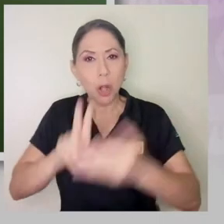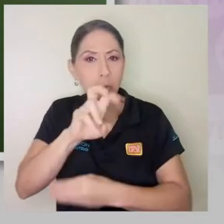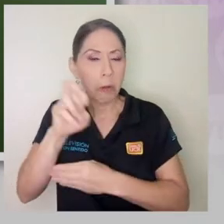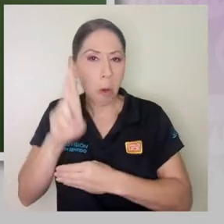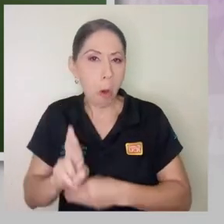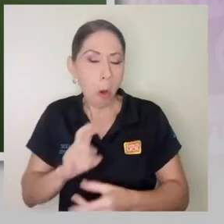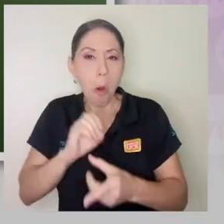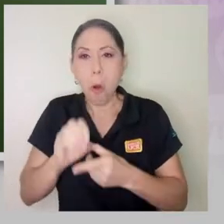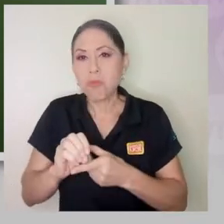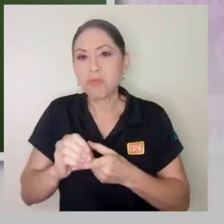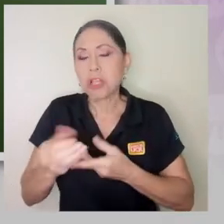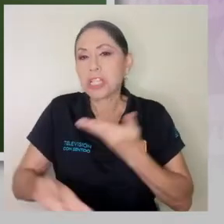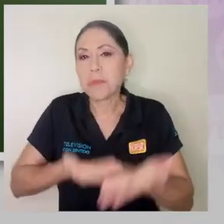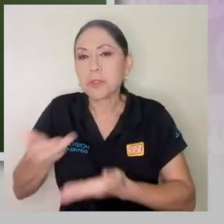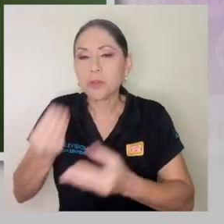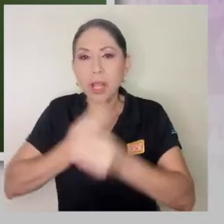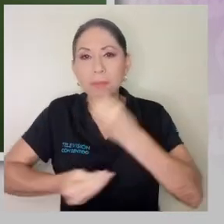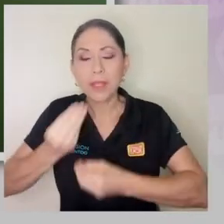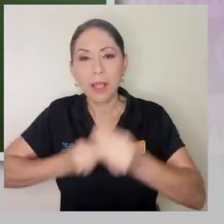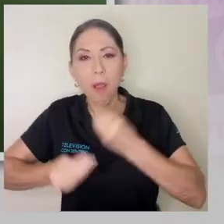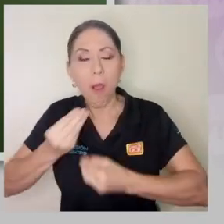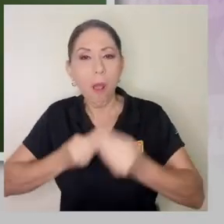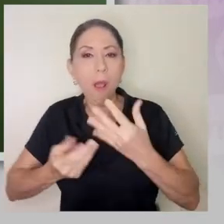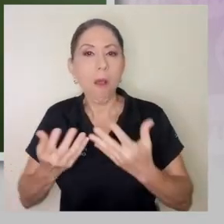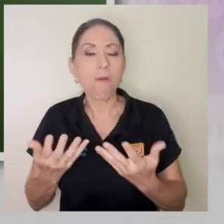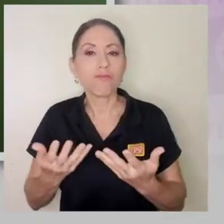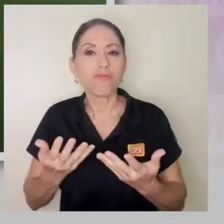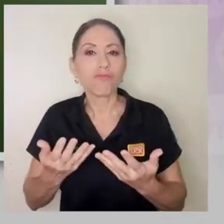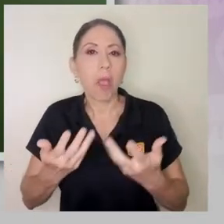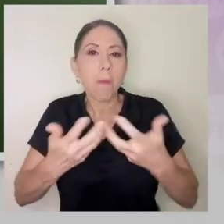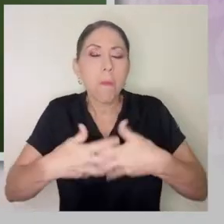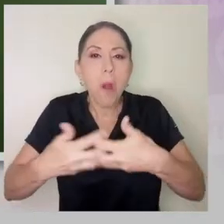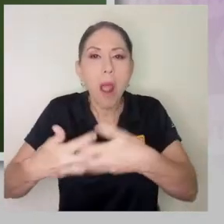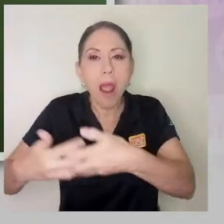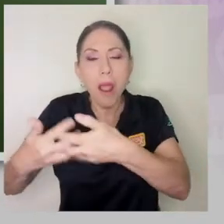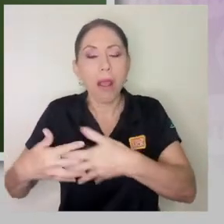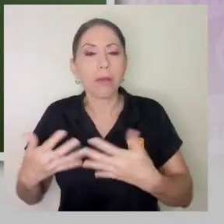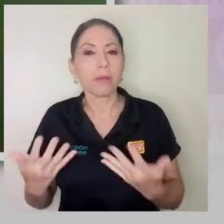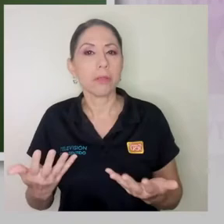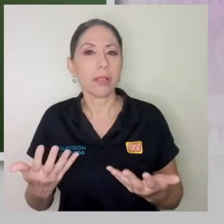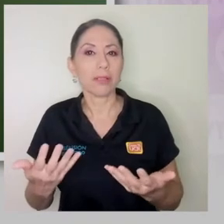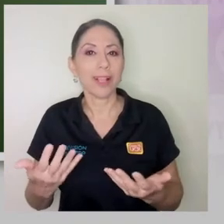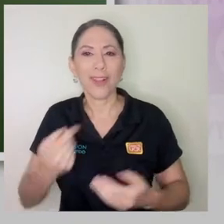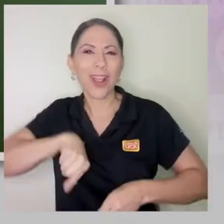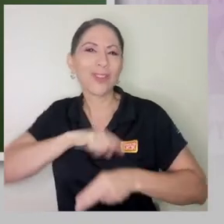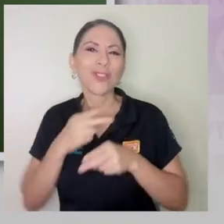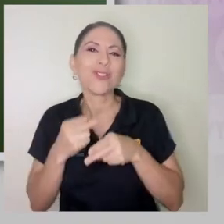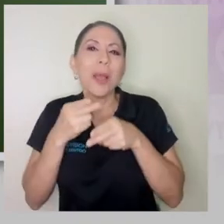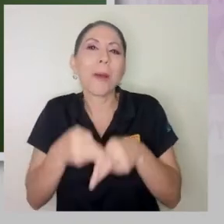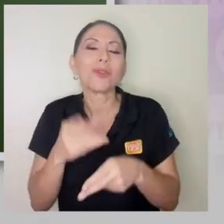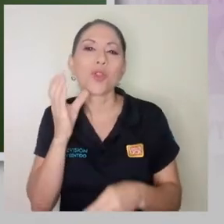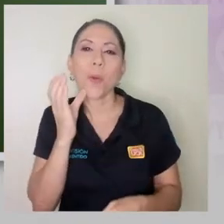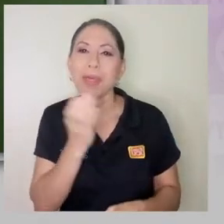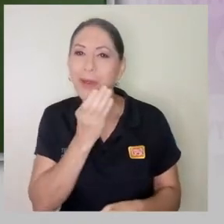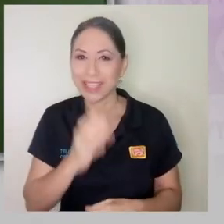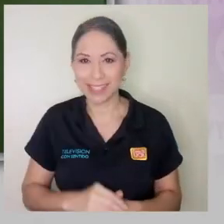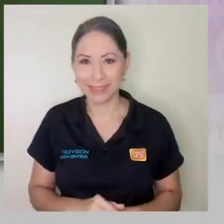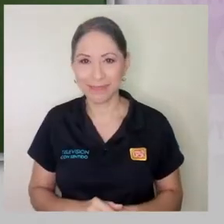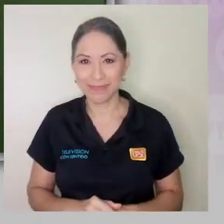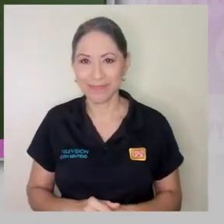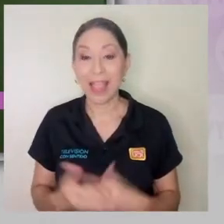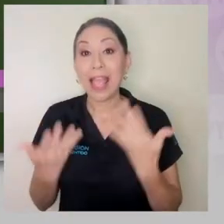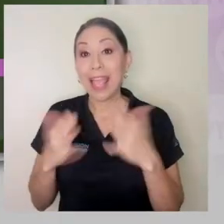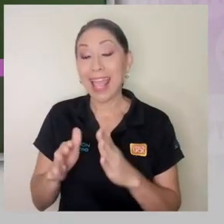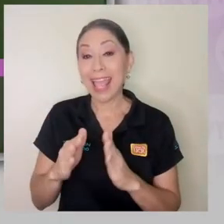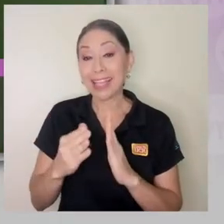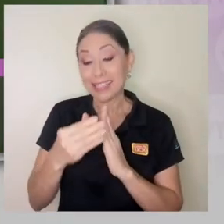Costa Rica o los servicios de alimentación en empresas, lo que llamamos comedores. Bueno,